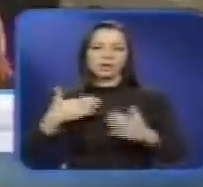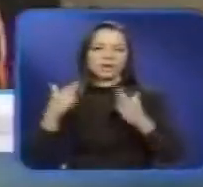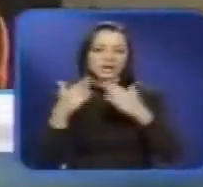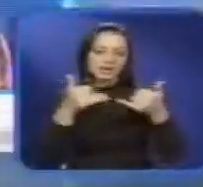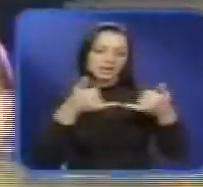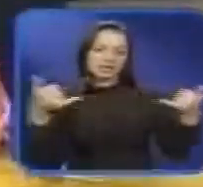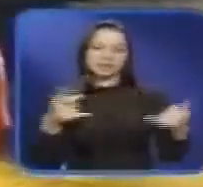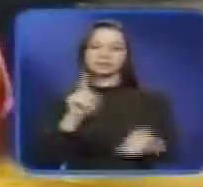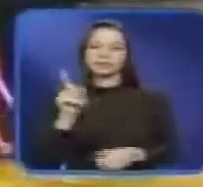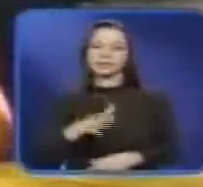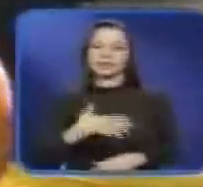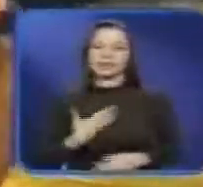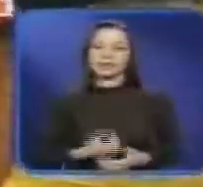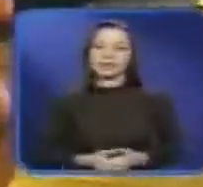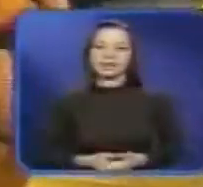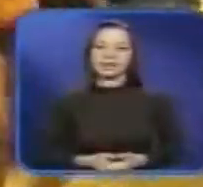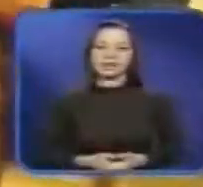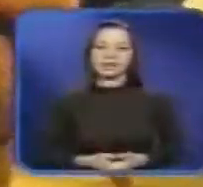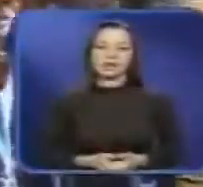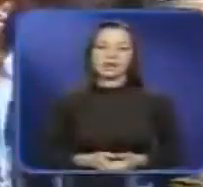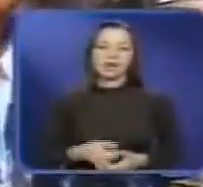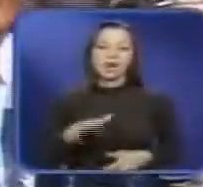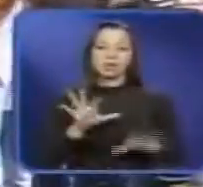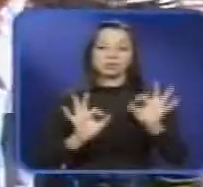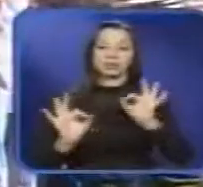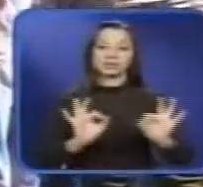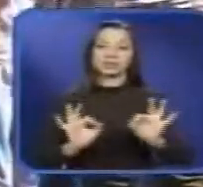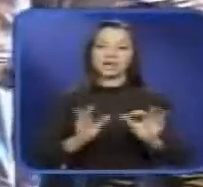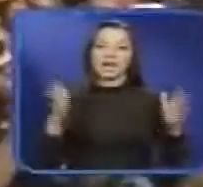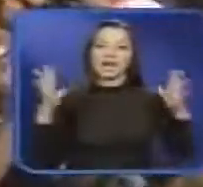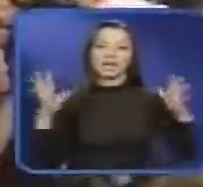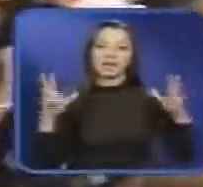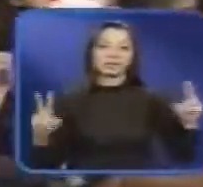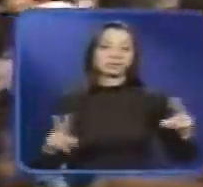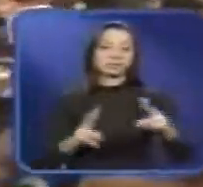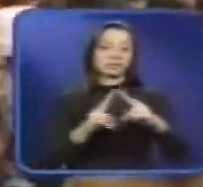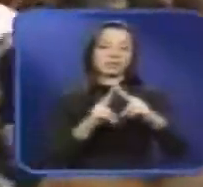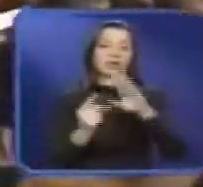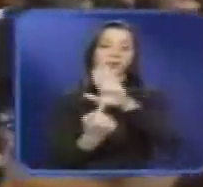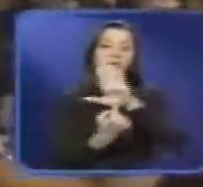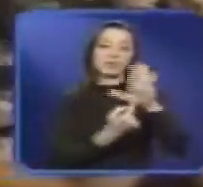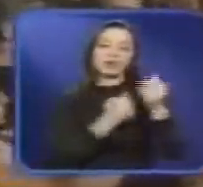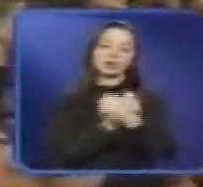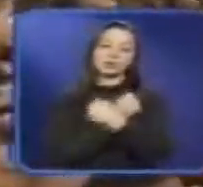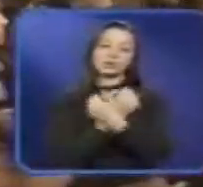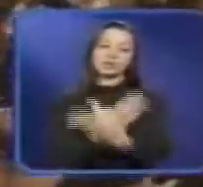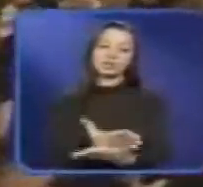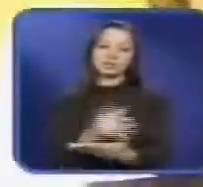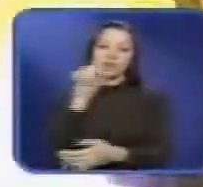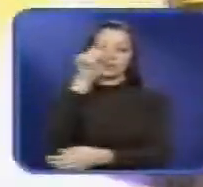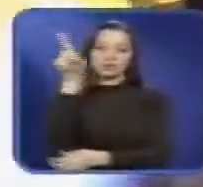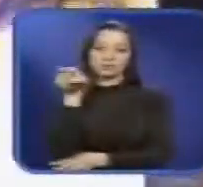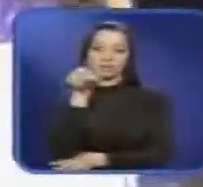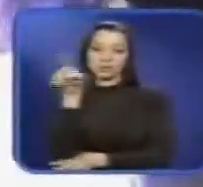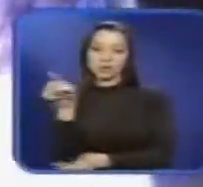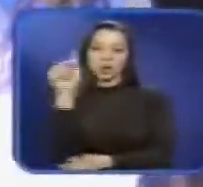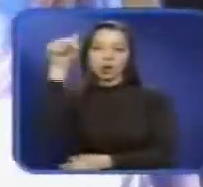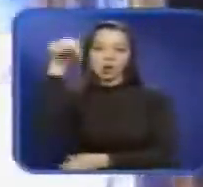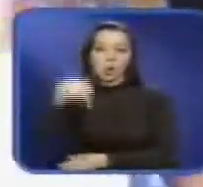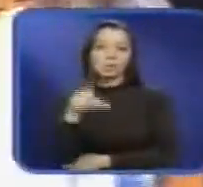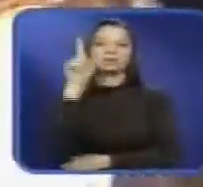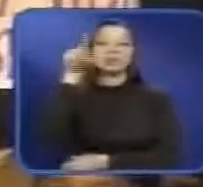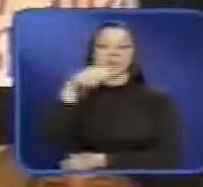los artistas de rctv internacional quienes participaron en esta gran concentración buscaron su solidaridad con globovisión que hoy se